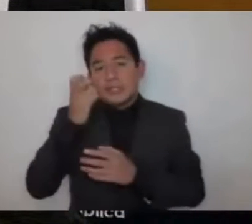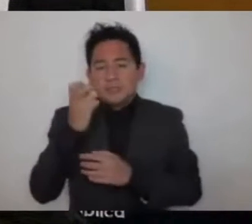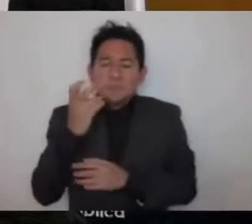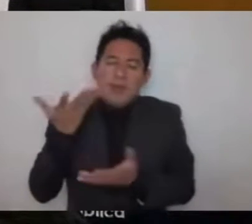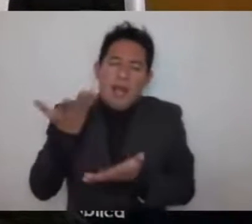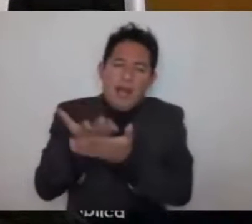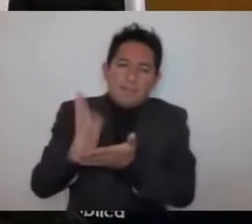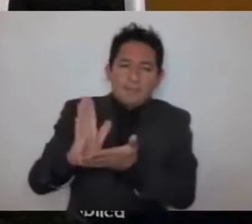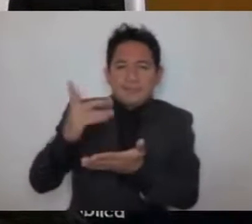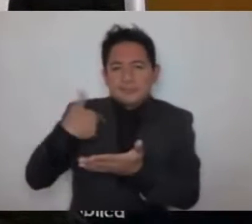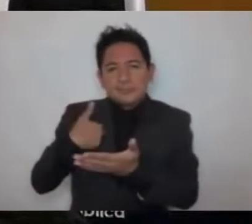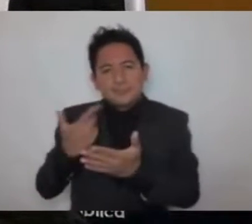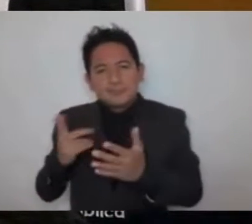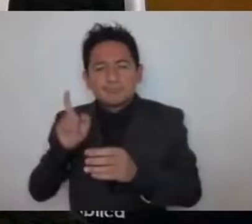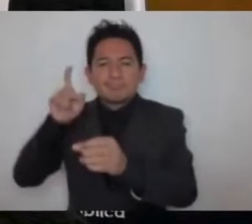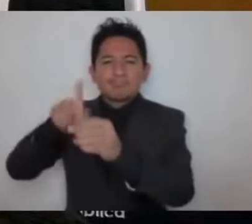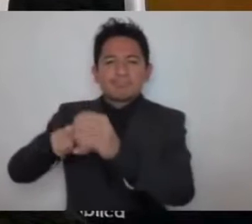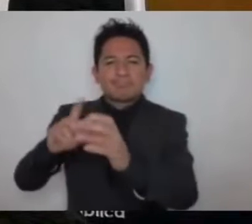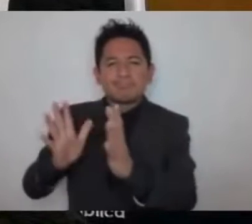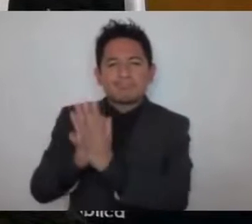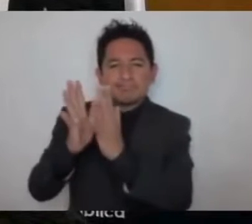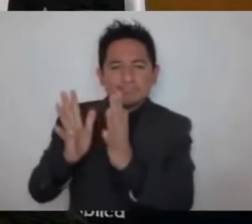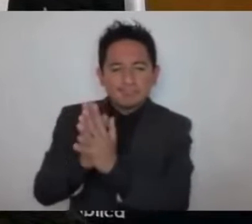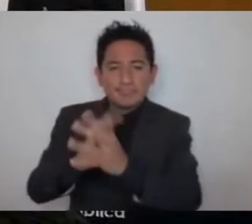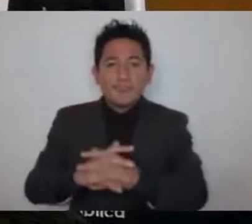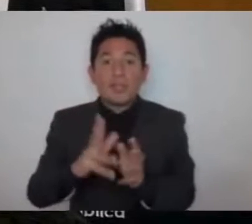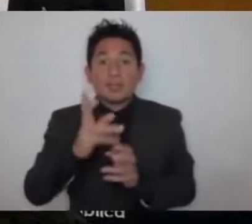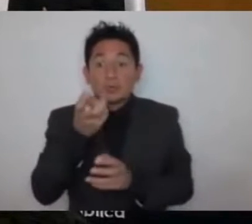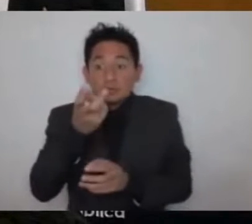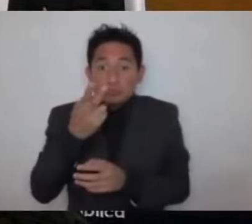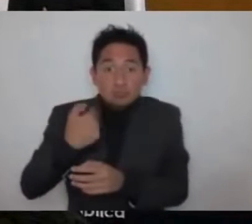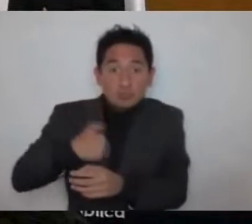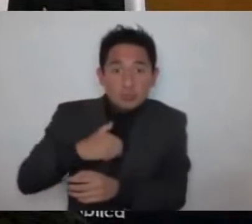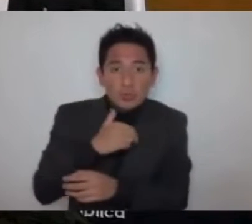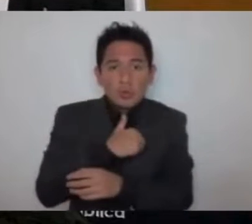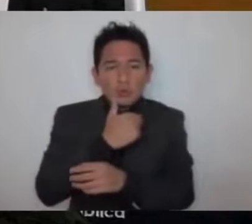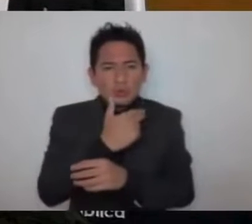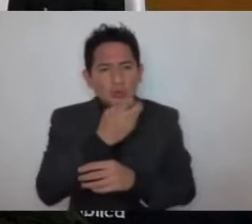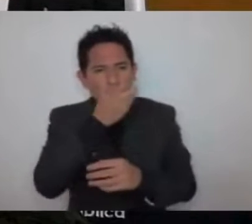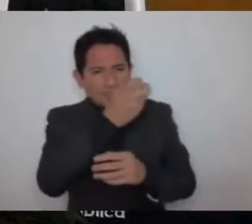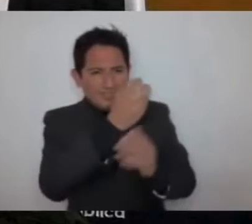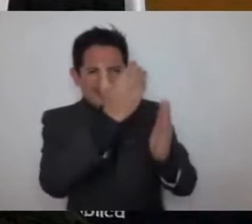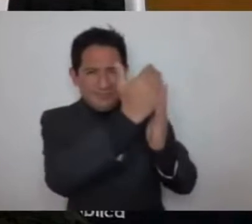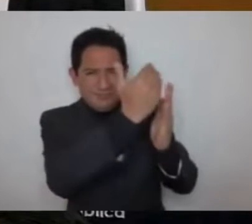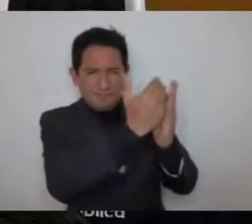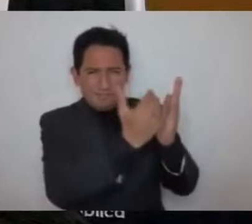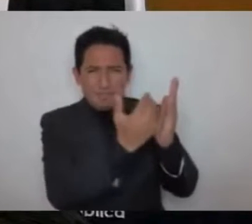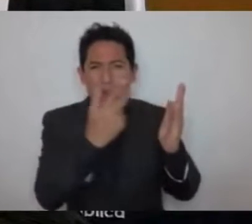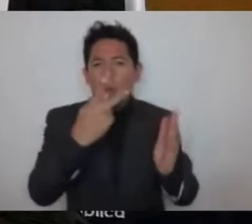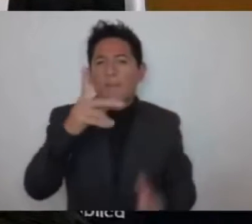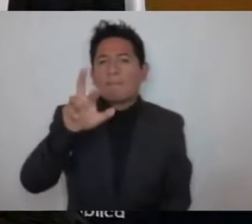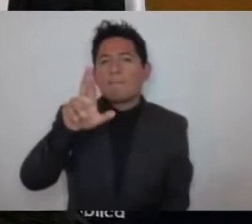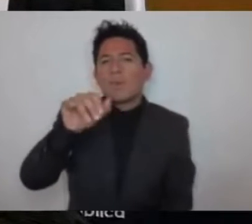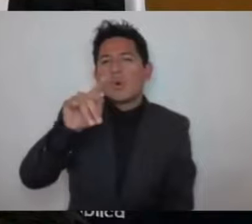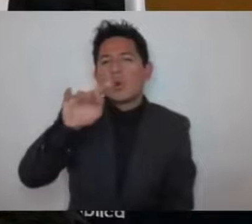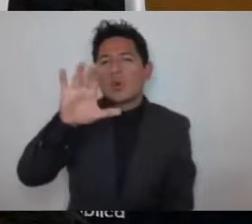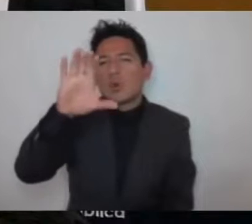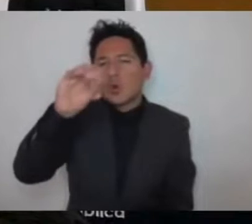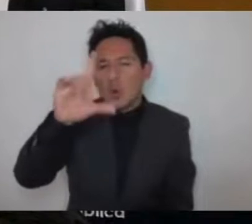de este protocolo en concreto Trata de ser y espero que así lo sea muy didáctico